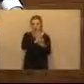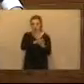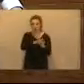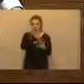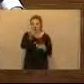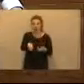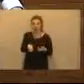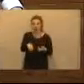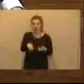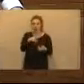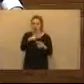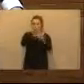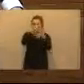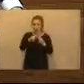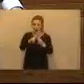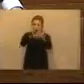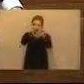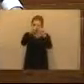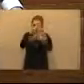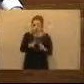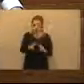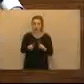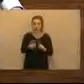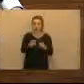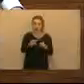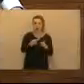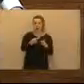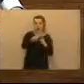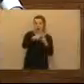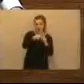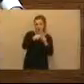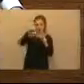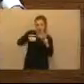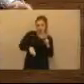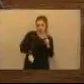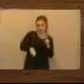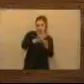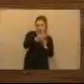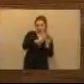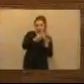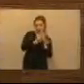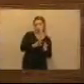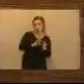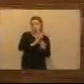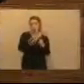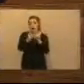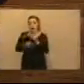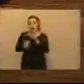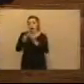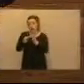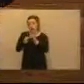y también analizar el paso del grado profesional al superior para los alumnos que lo hubieran cursado